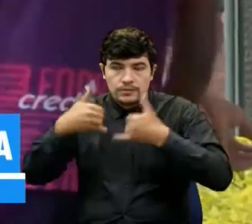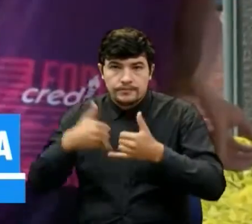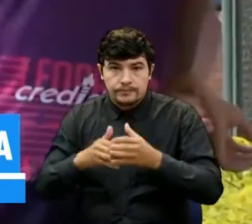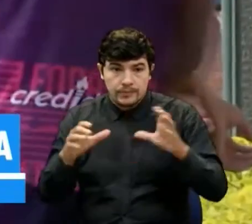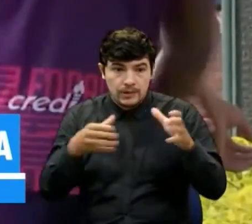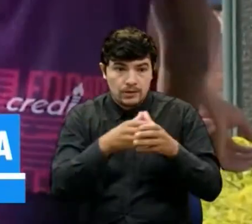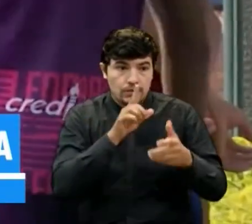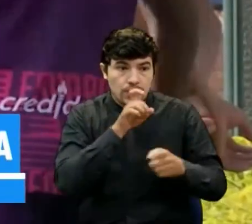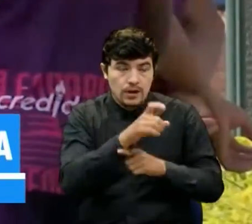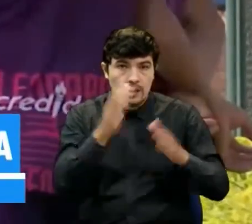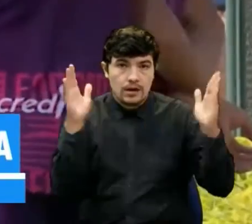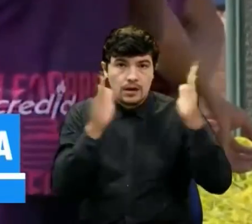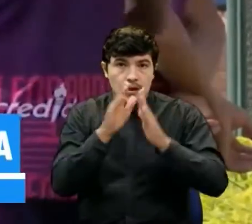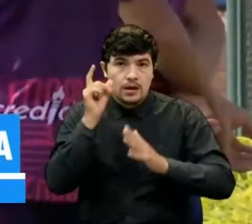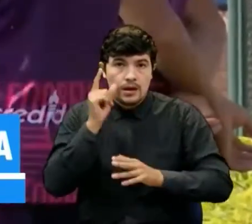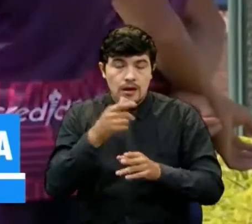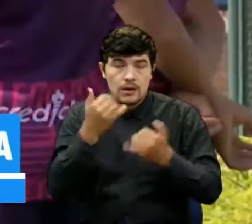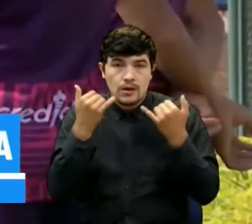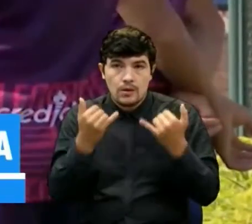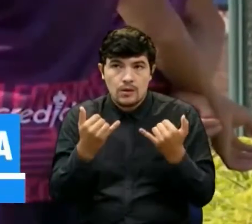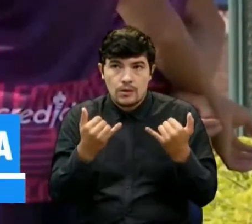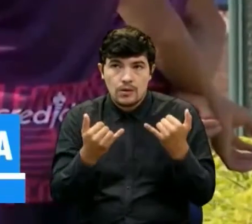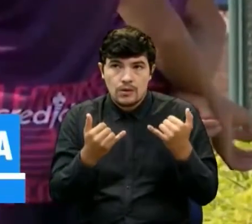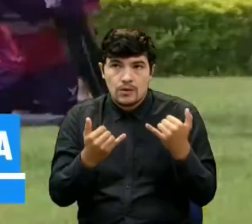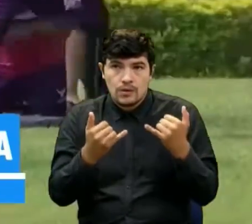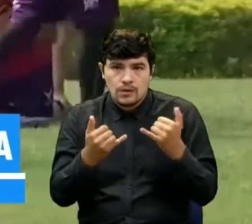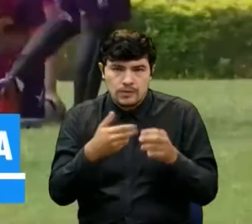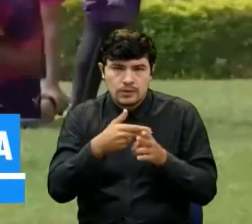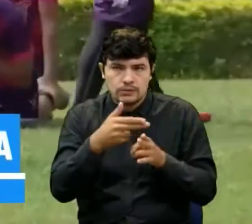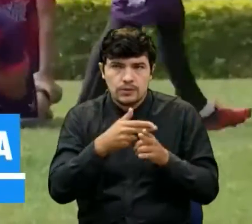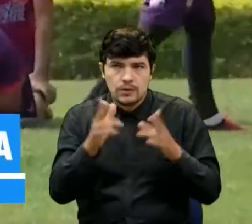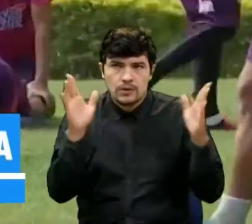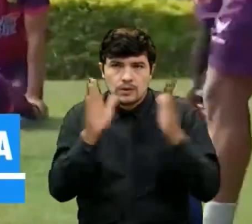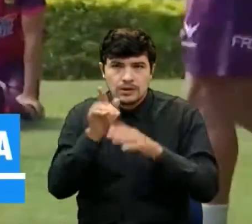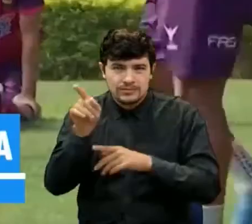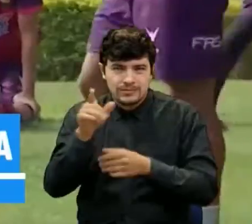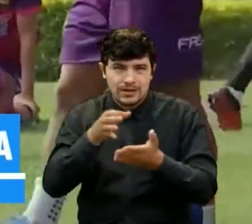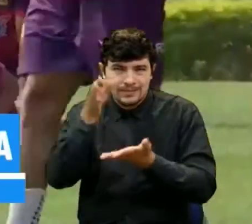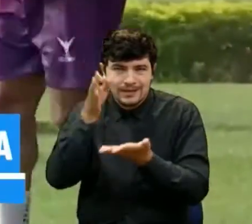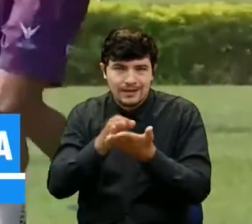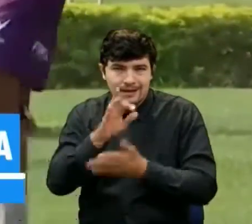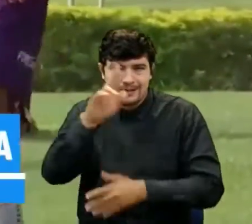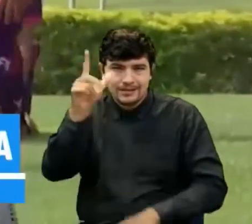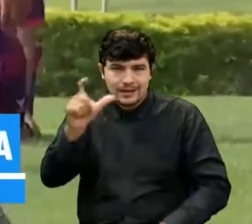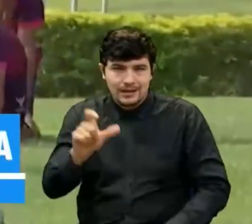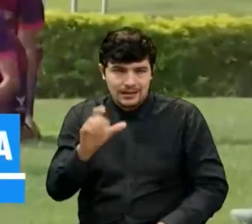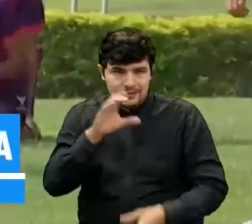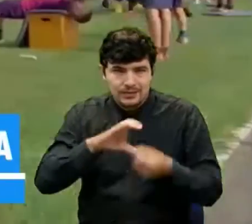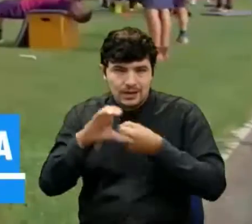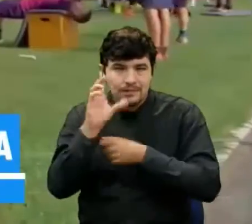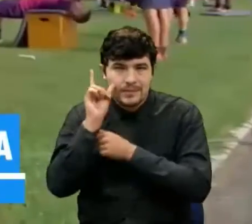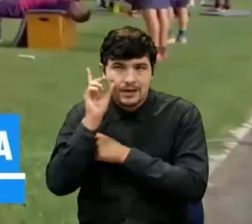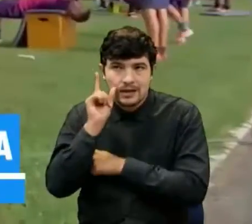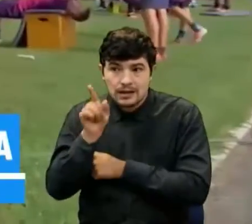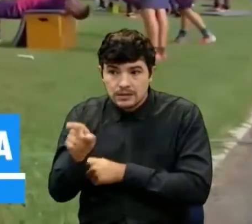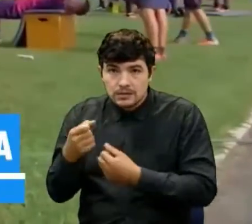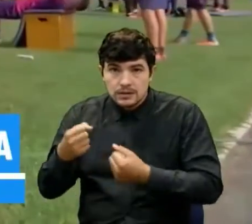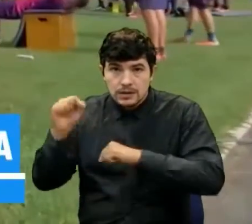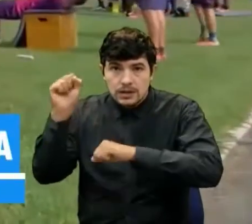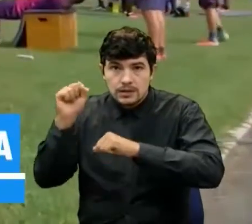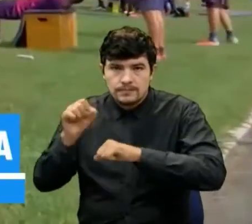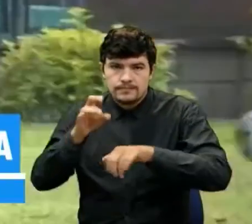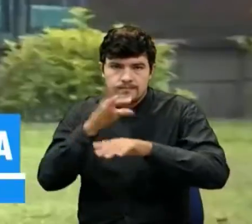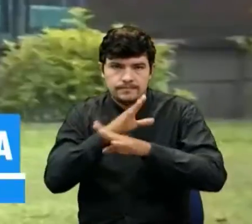Atlético Bucaramanga jugará ante Pereira, partido único que se disputará en la capital de Risaralda. En caso de ganar, avanzará a la final donde enfrentará al vencedor